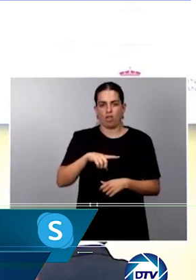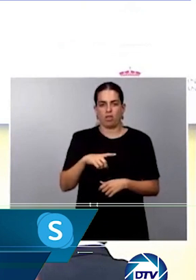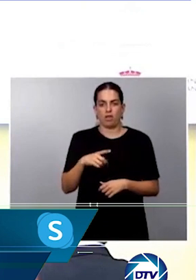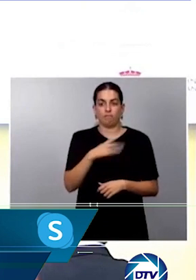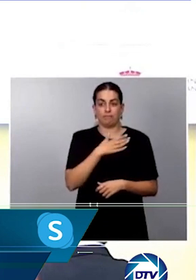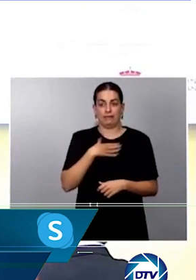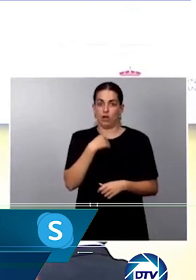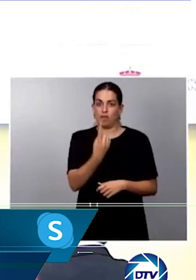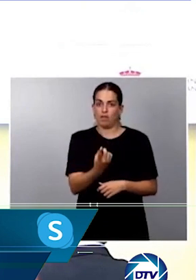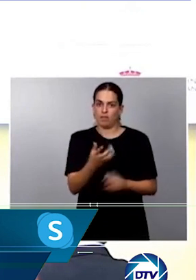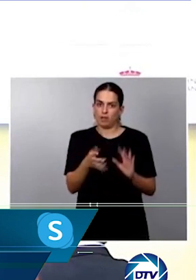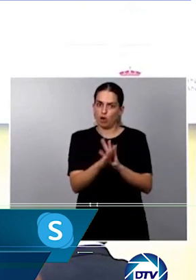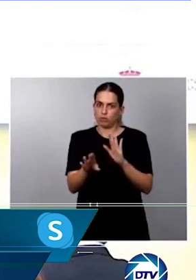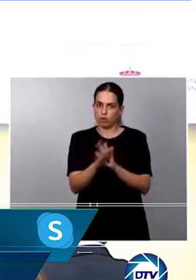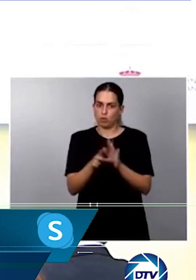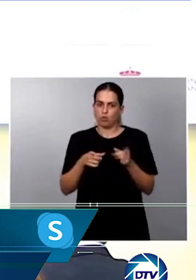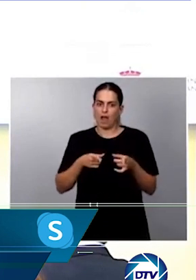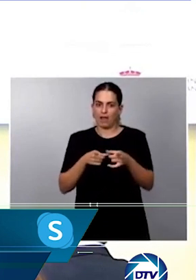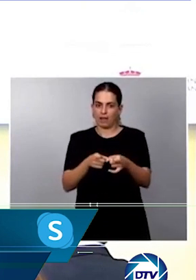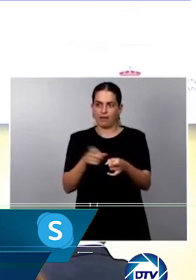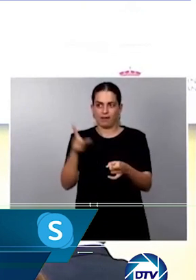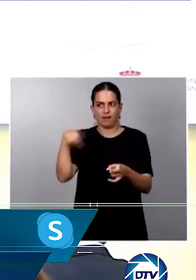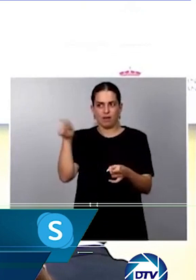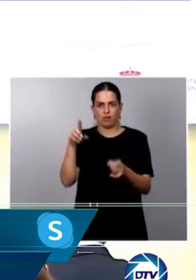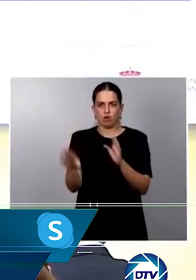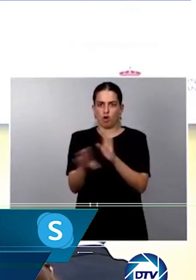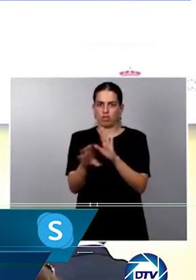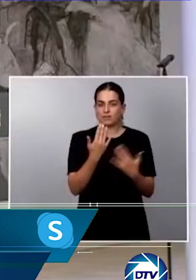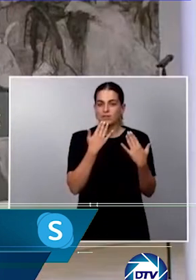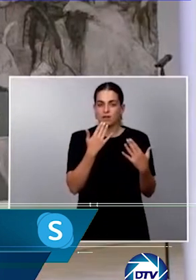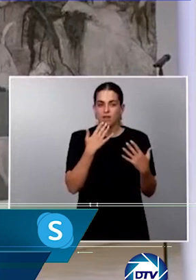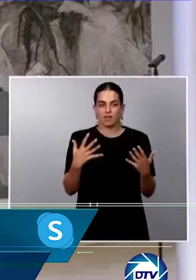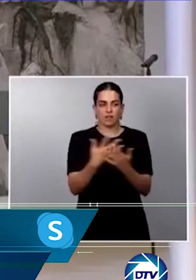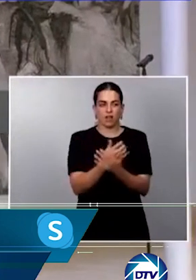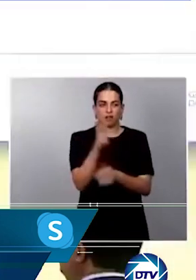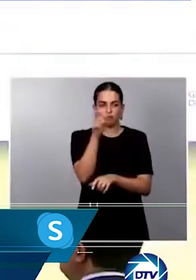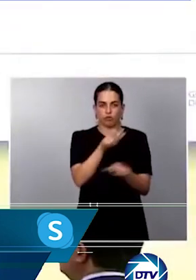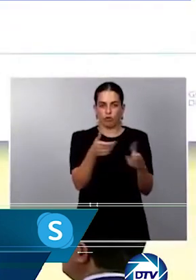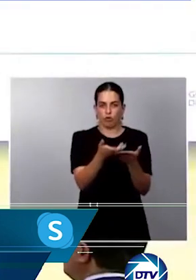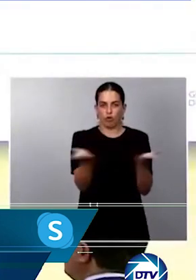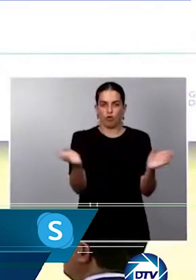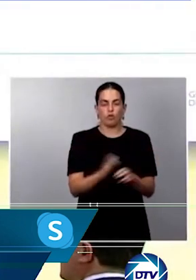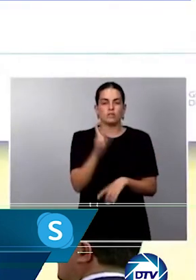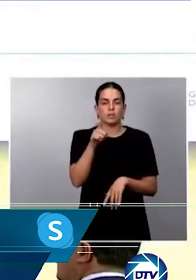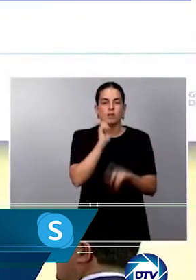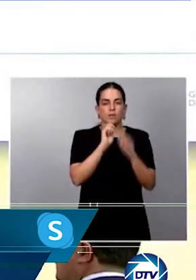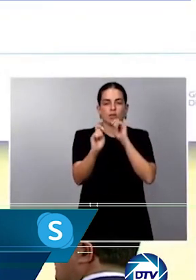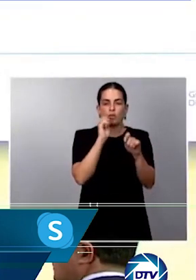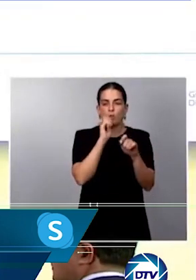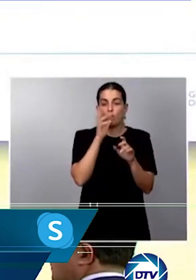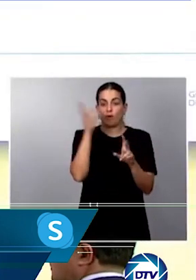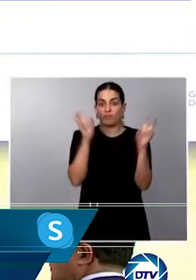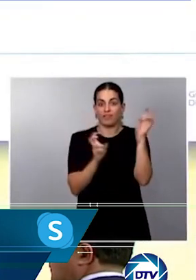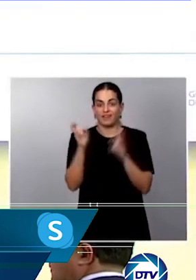y hoy, después de haber tenido el mayor impulso monetario y fiscal de la historia